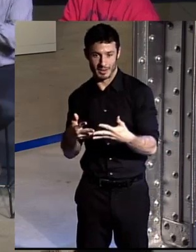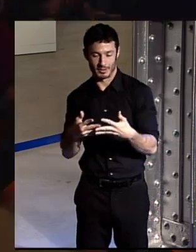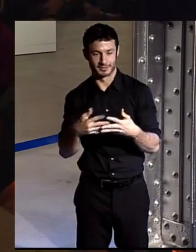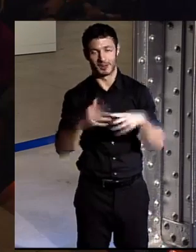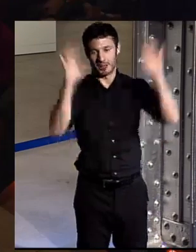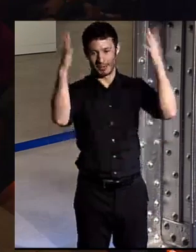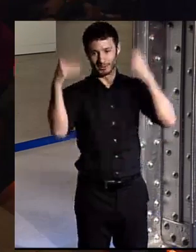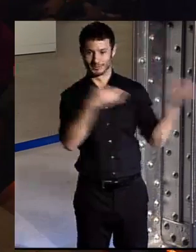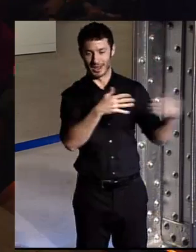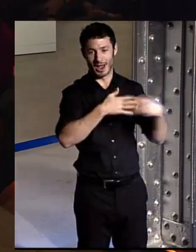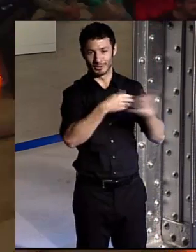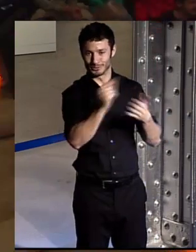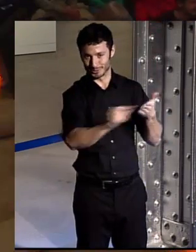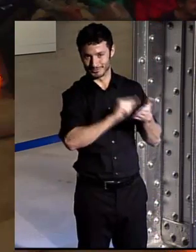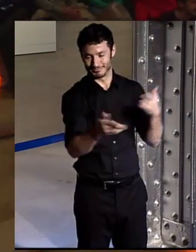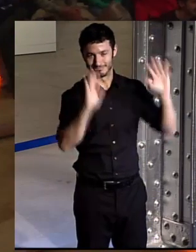aplauso.